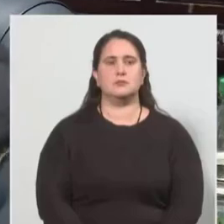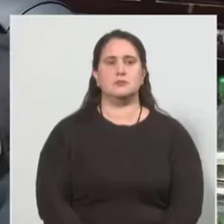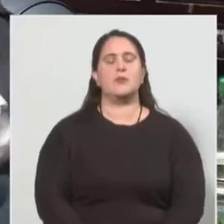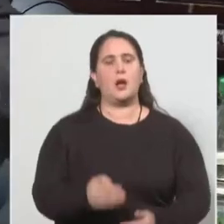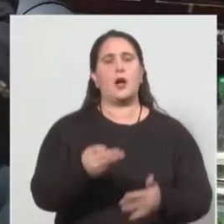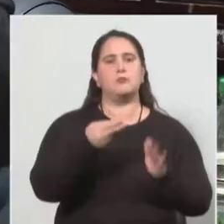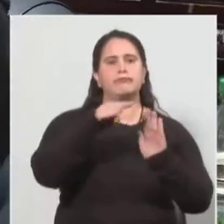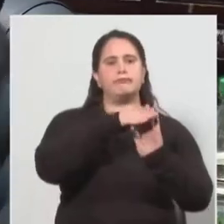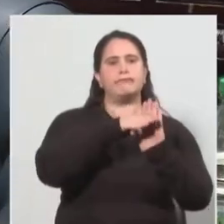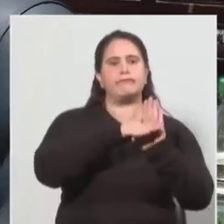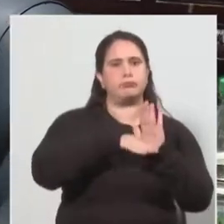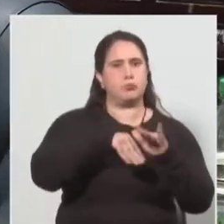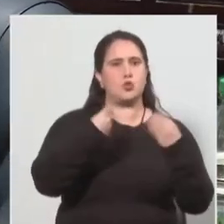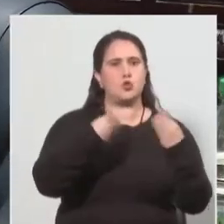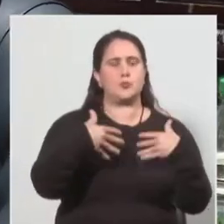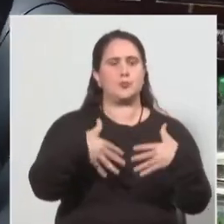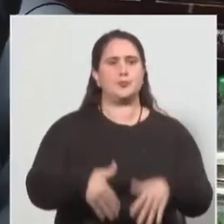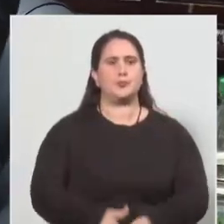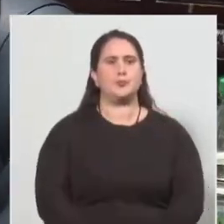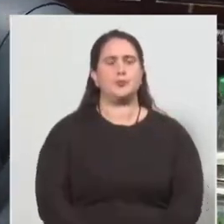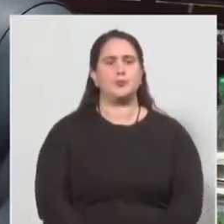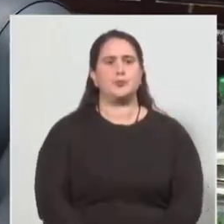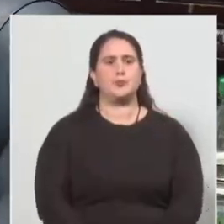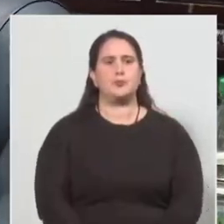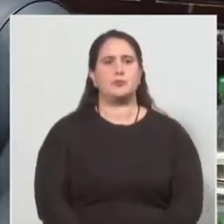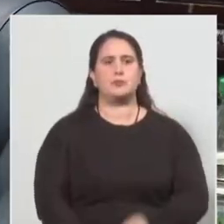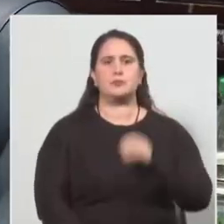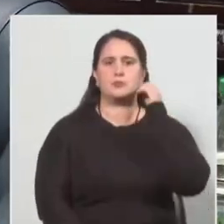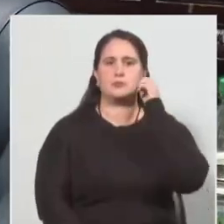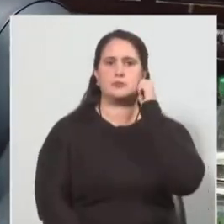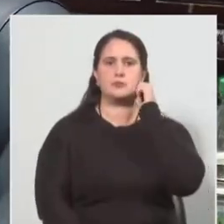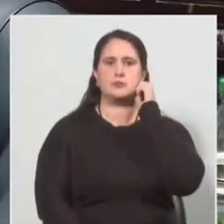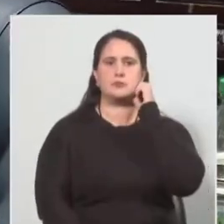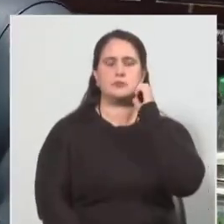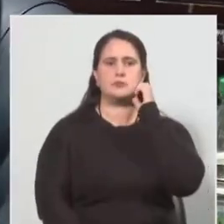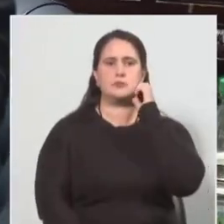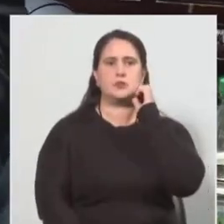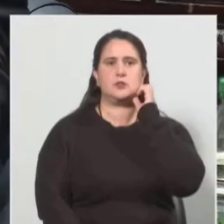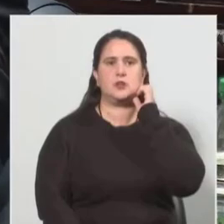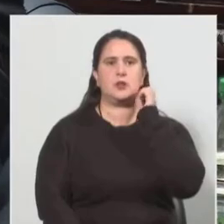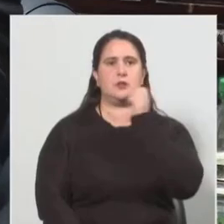Acá hay varios juegos, dale a ellos y a los compañeros nuestros también. ¿Lilian, vos tenés? Sí, tengo.